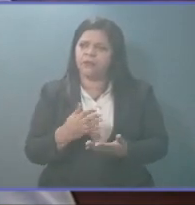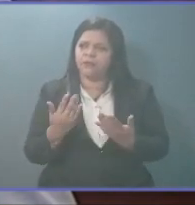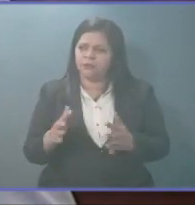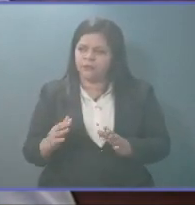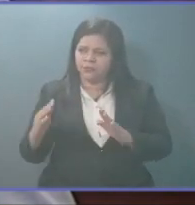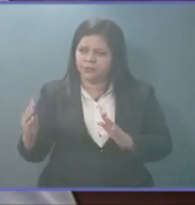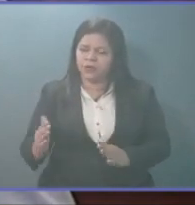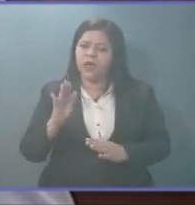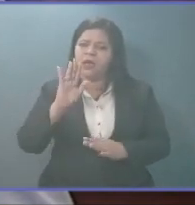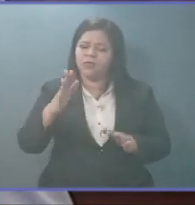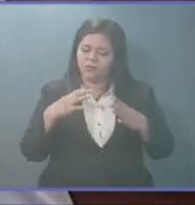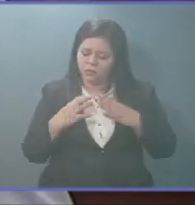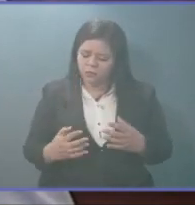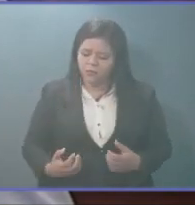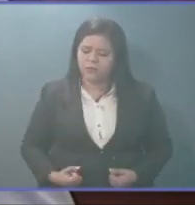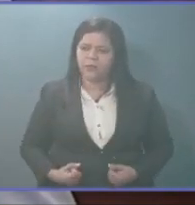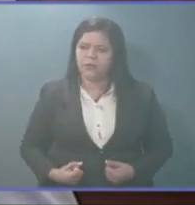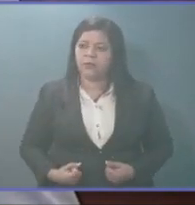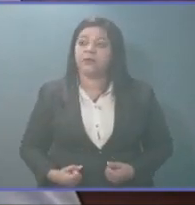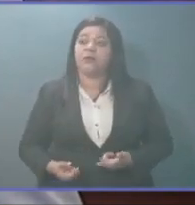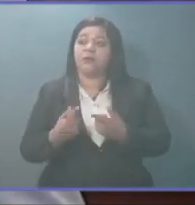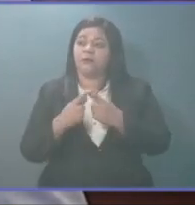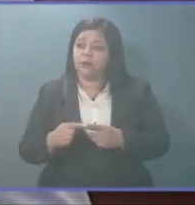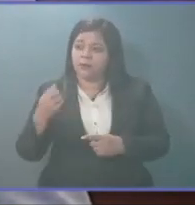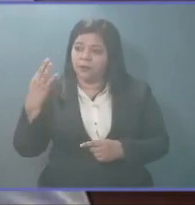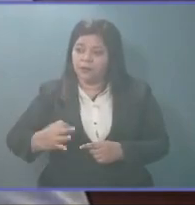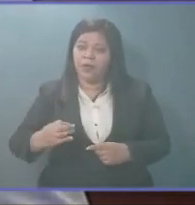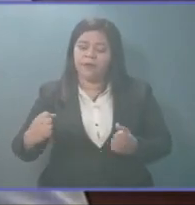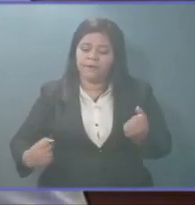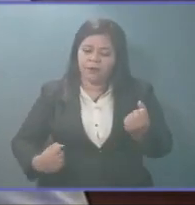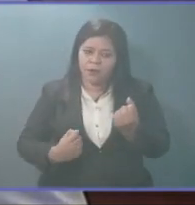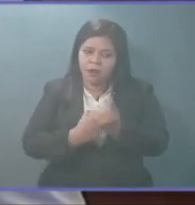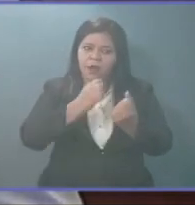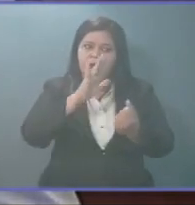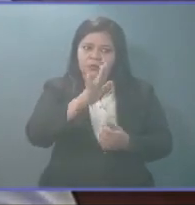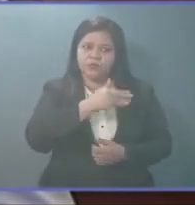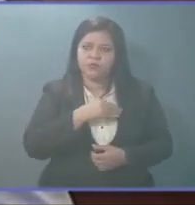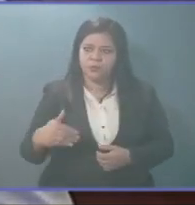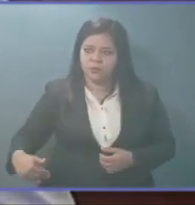del lado de su gobierno. Deben acompañar a su presidente.